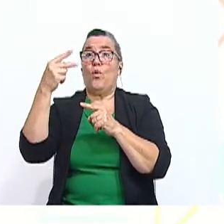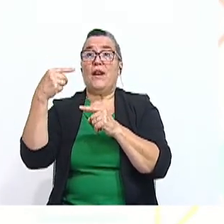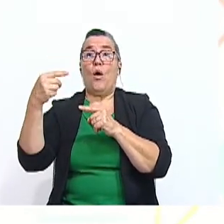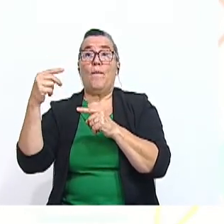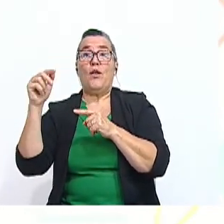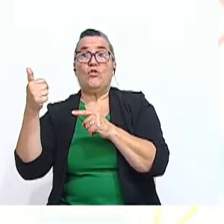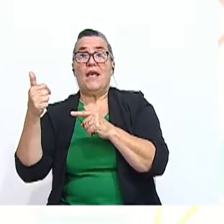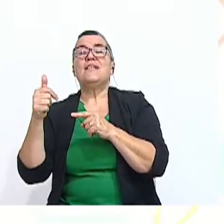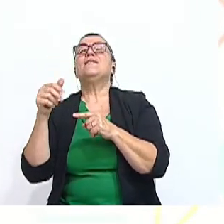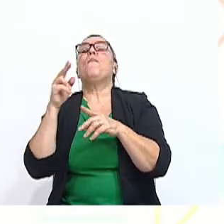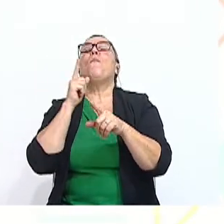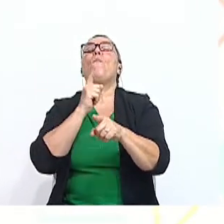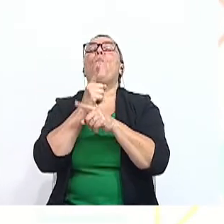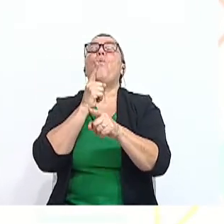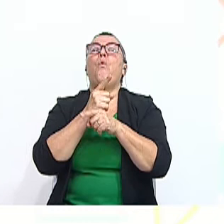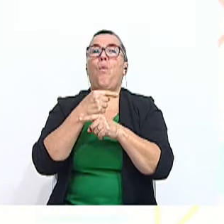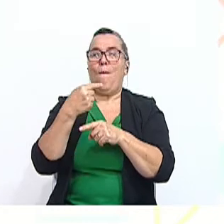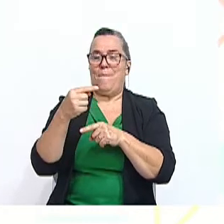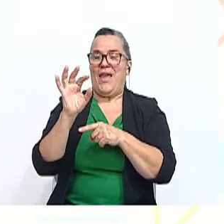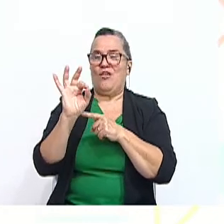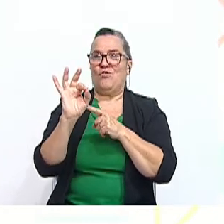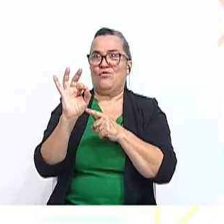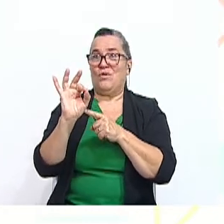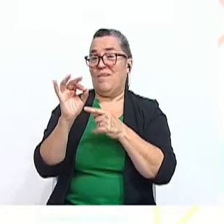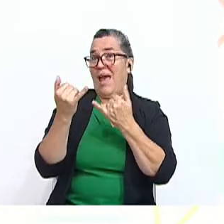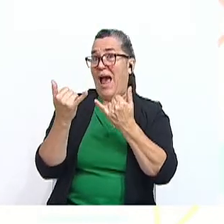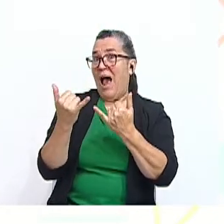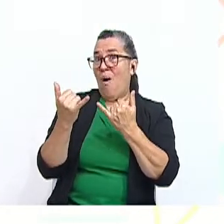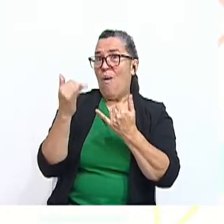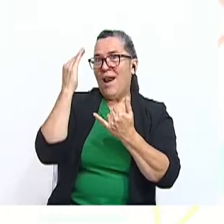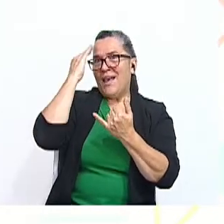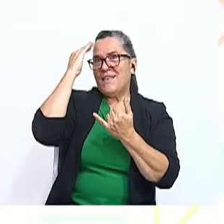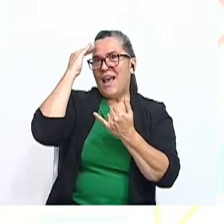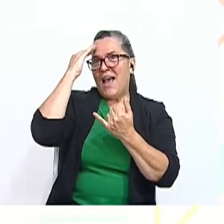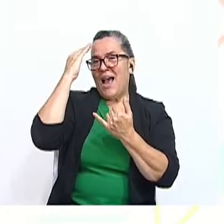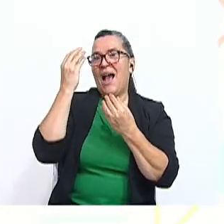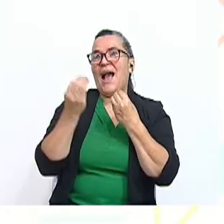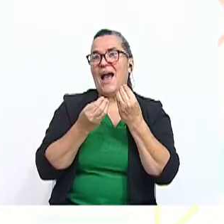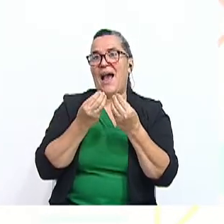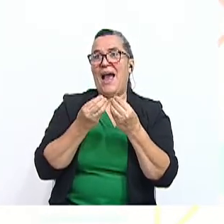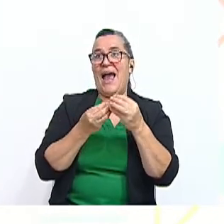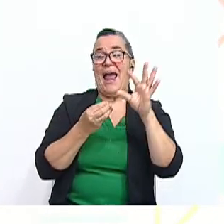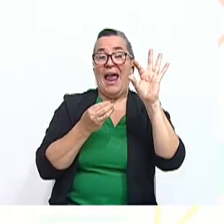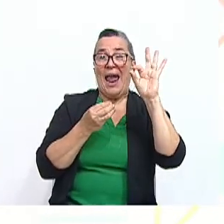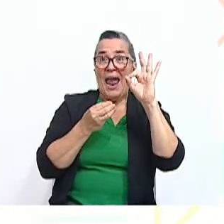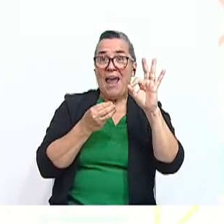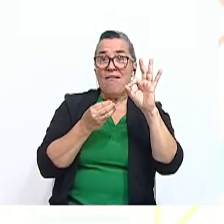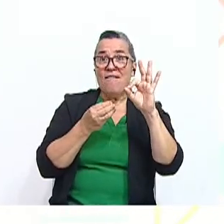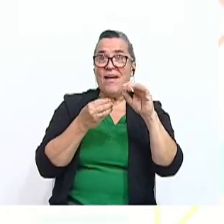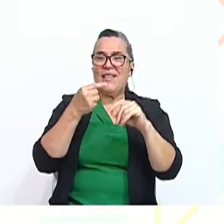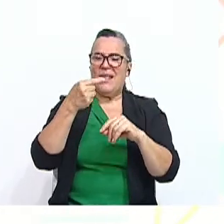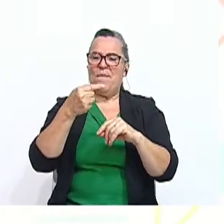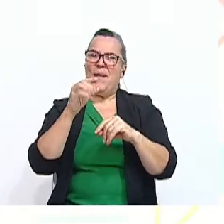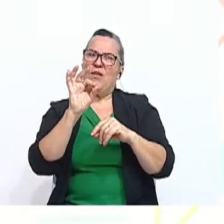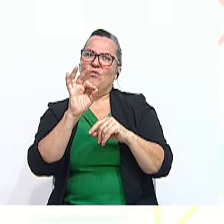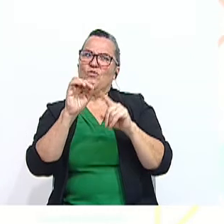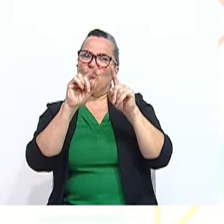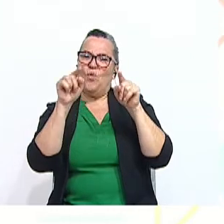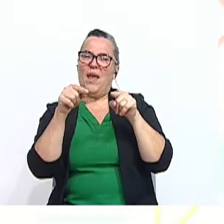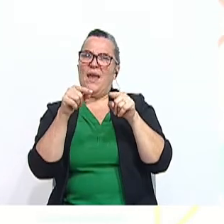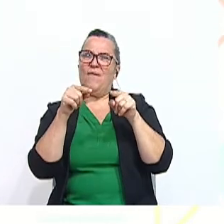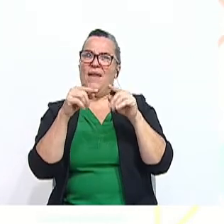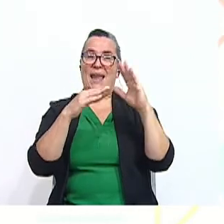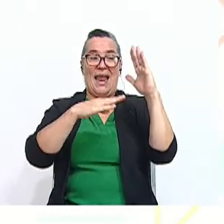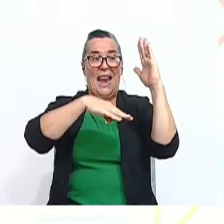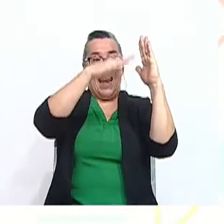bien, -9. Por lo tanto, ahora vamos a calcular f de -9, es decir, la